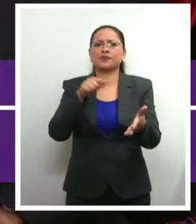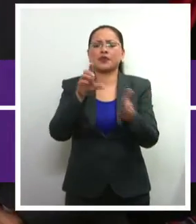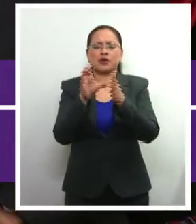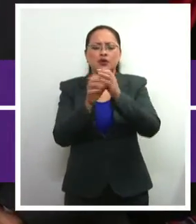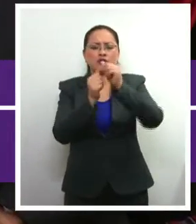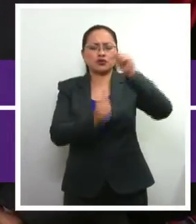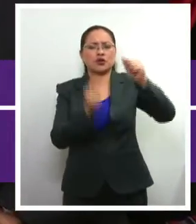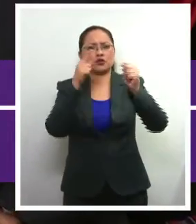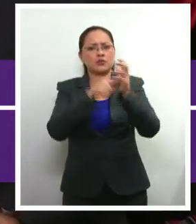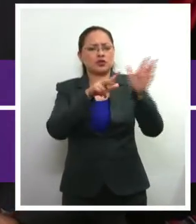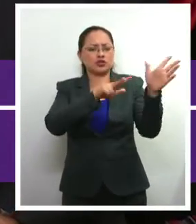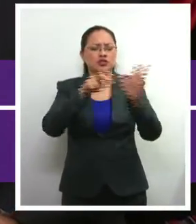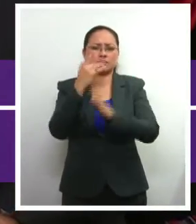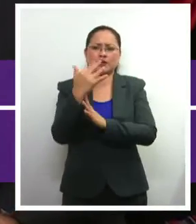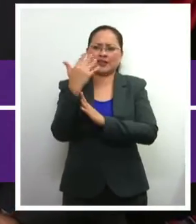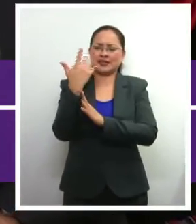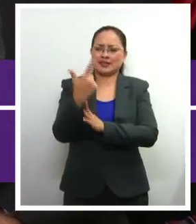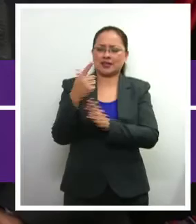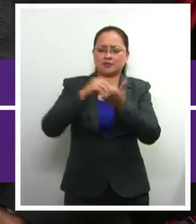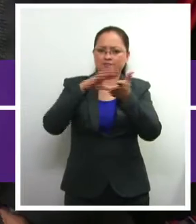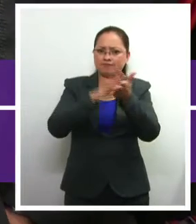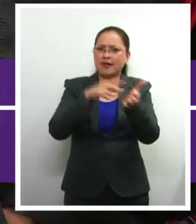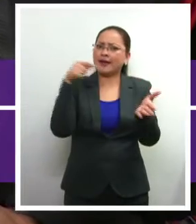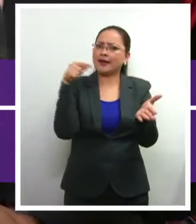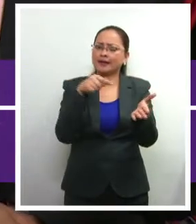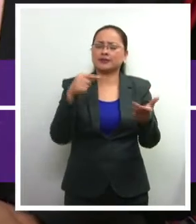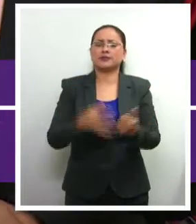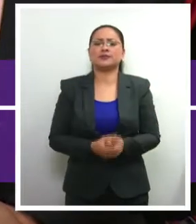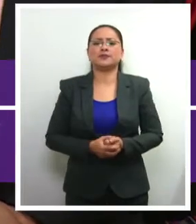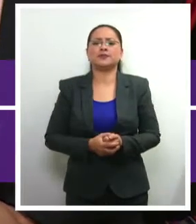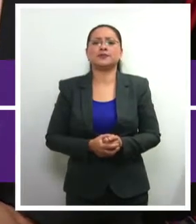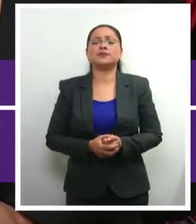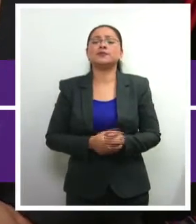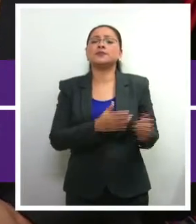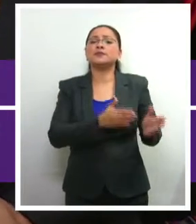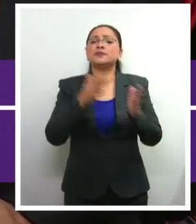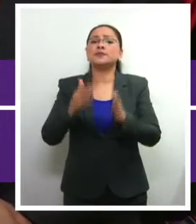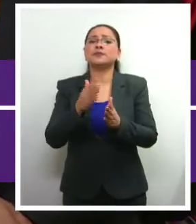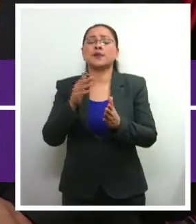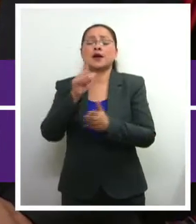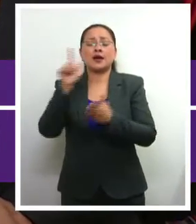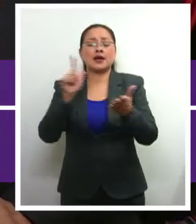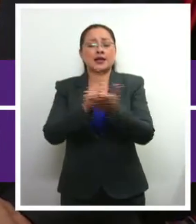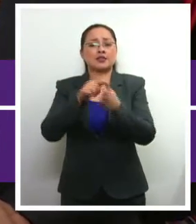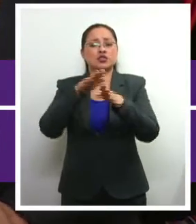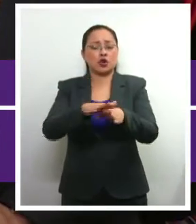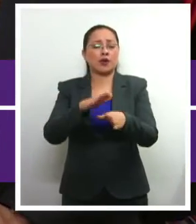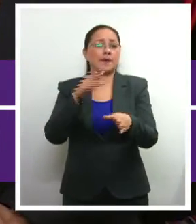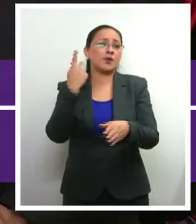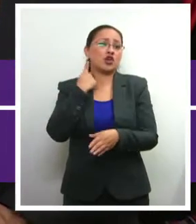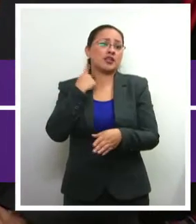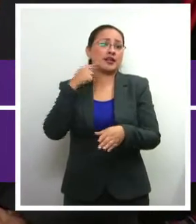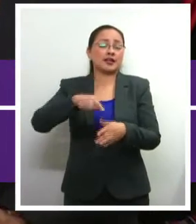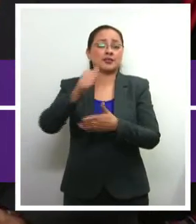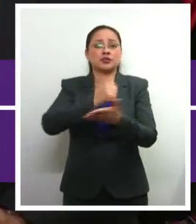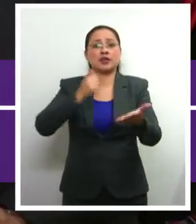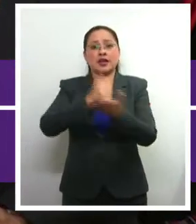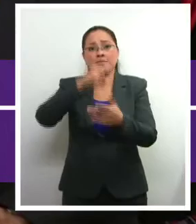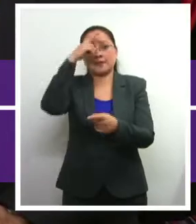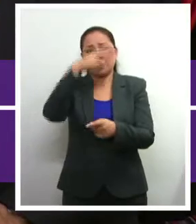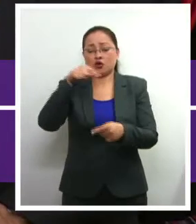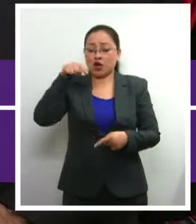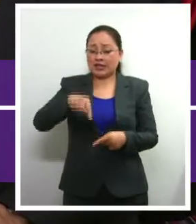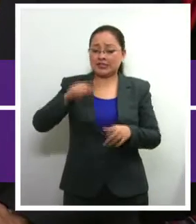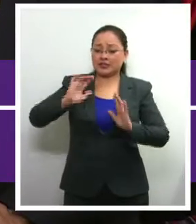de 1857. Antes de la reforma política de la Ciudad de México del año pasado, ya era una